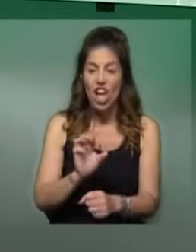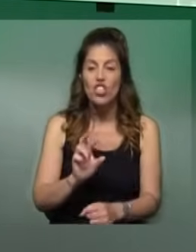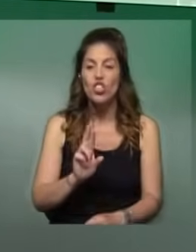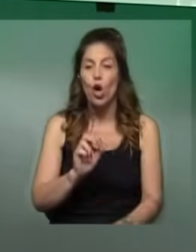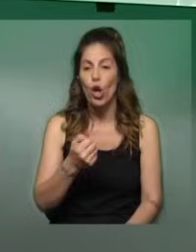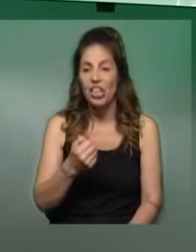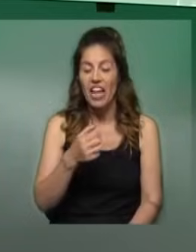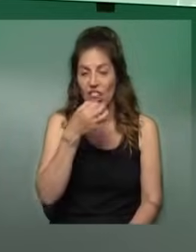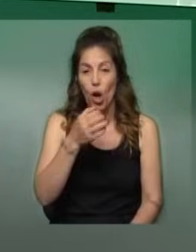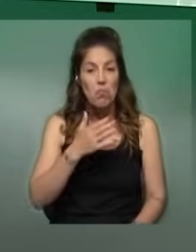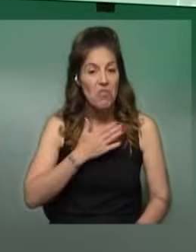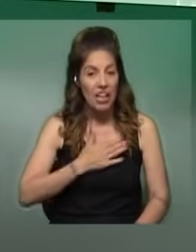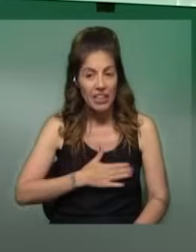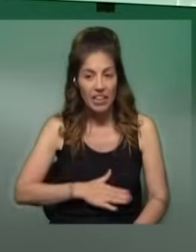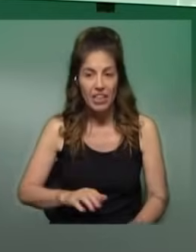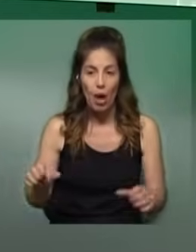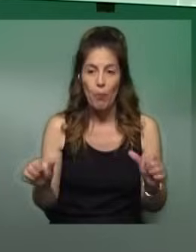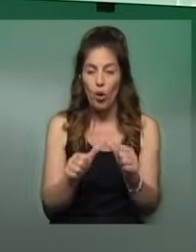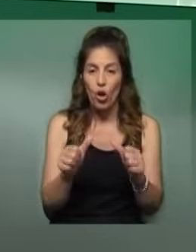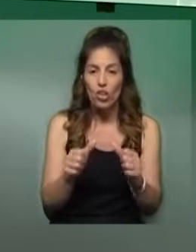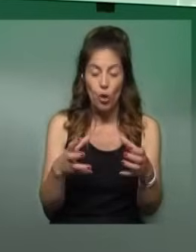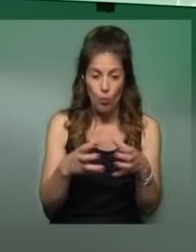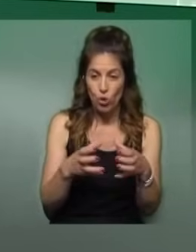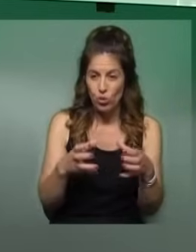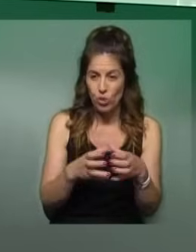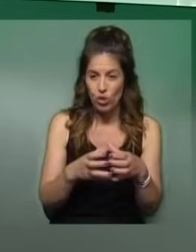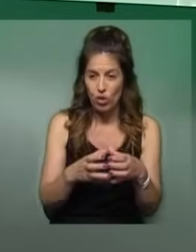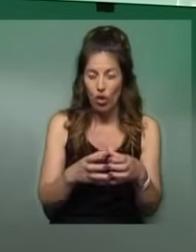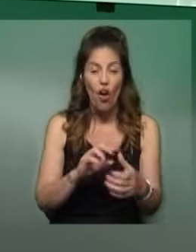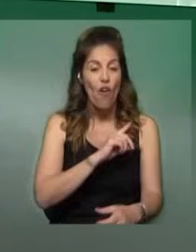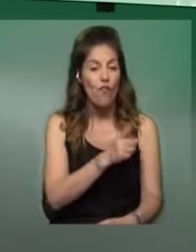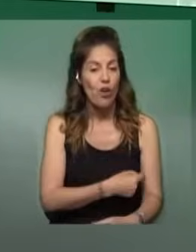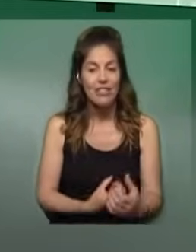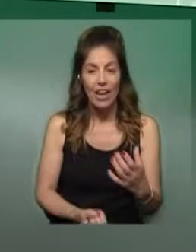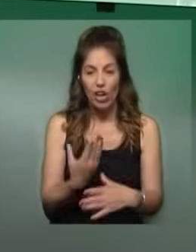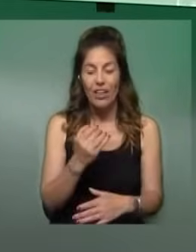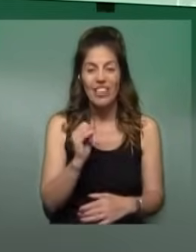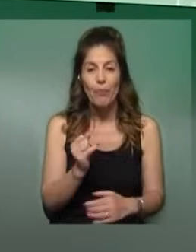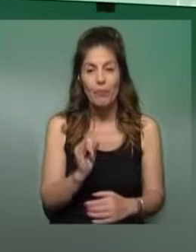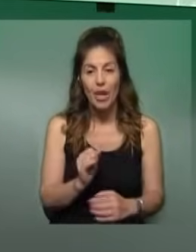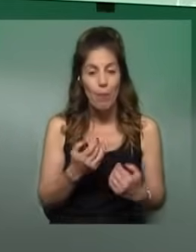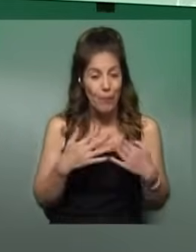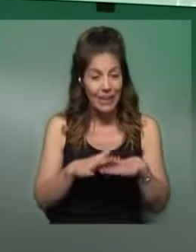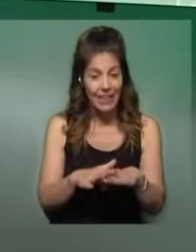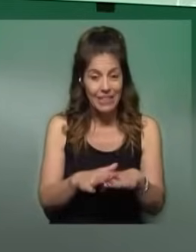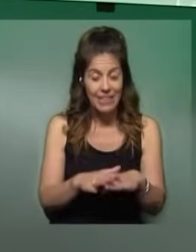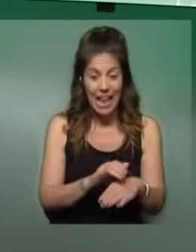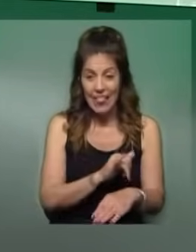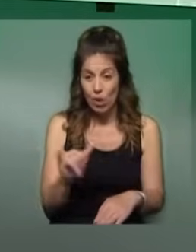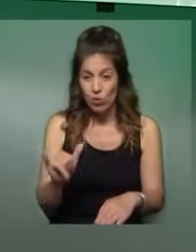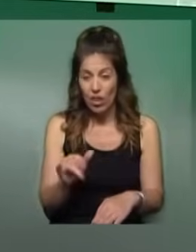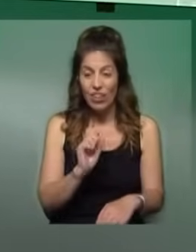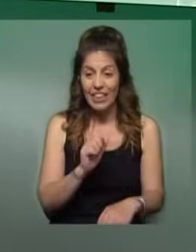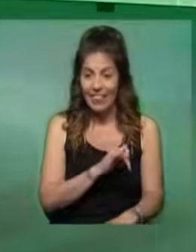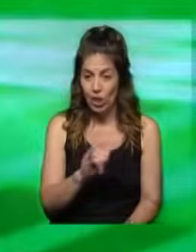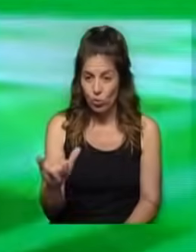que está muy tranquila con lo realizado por su sector fuerza renovadora al que también pertenecen el denunciado y la